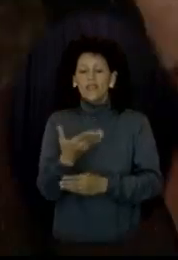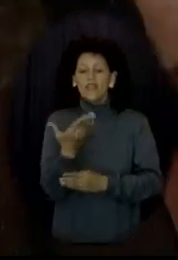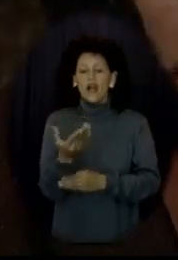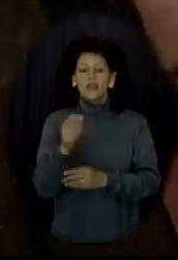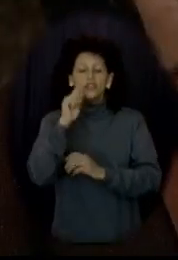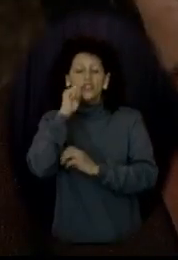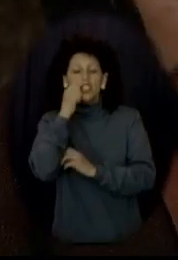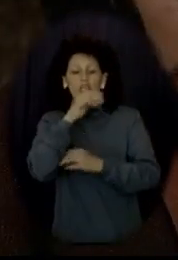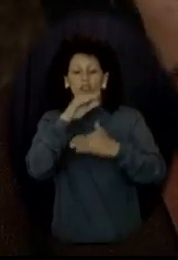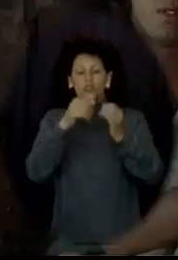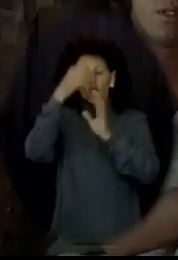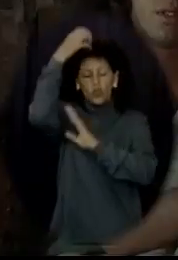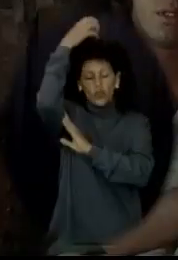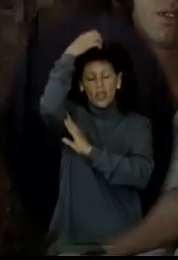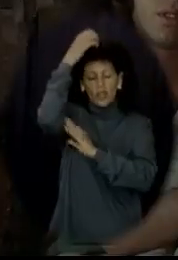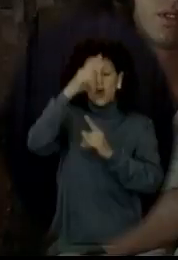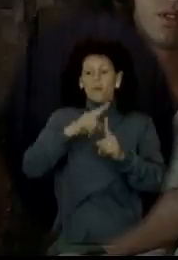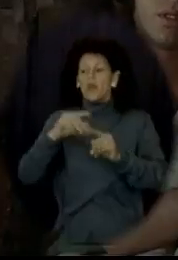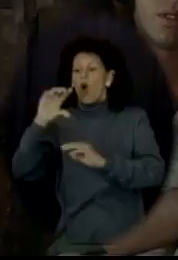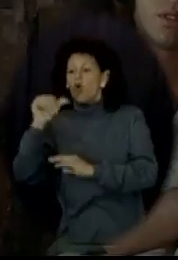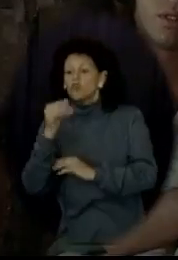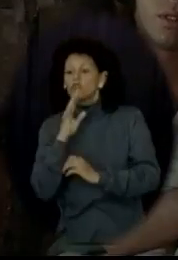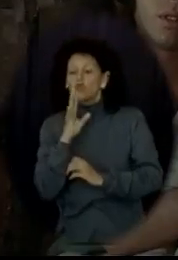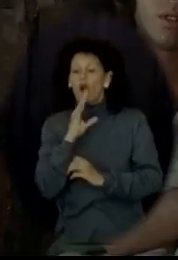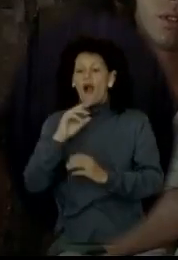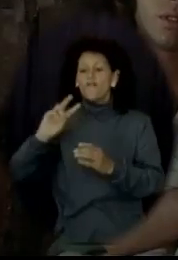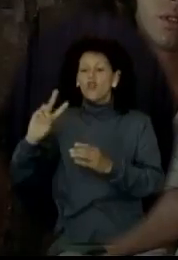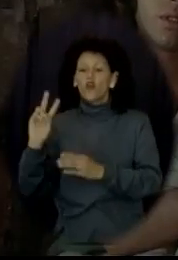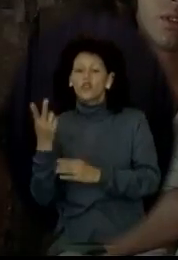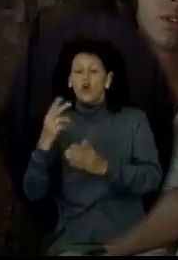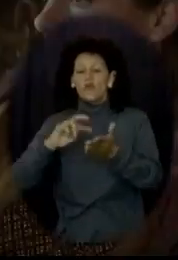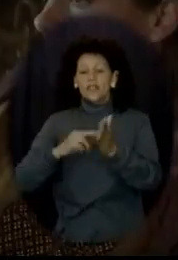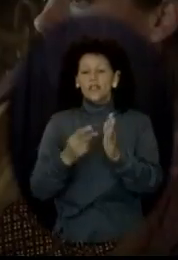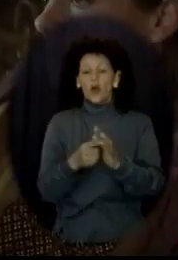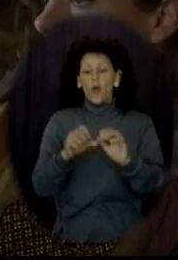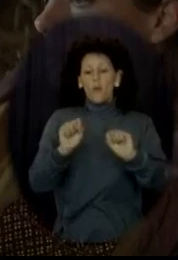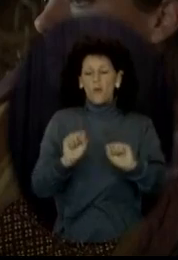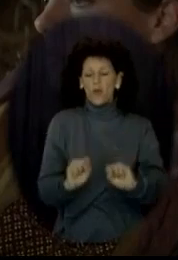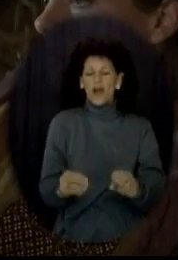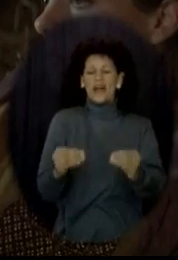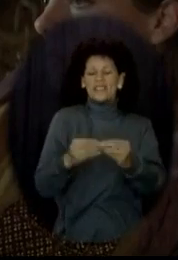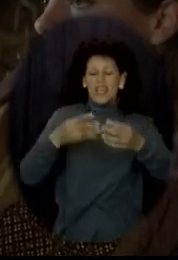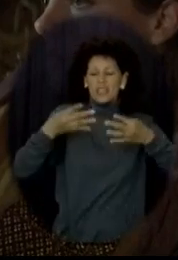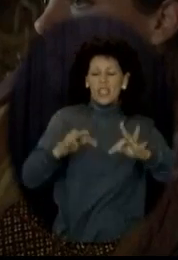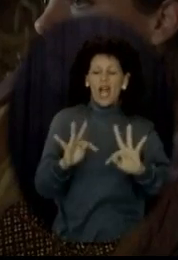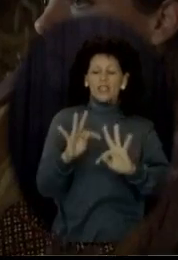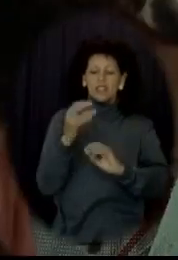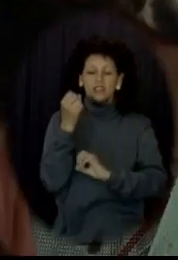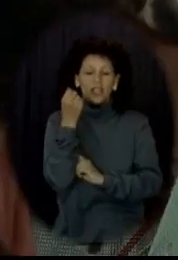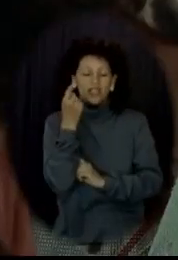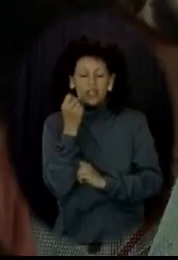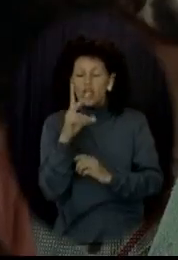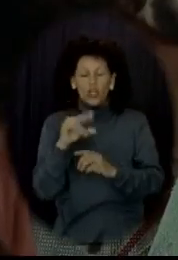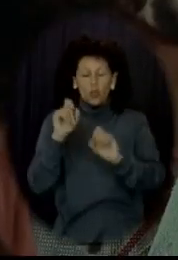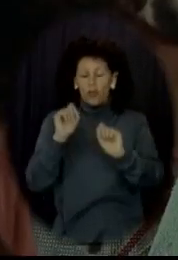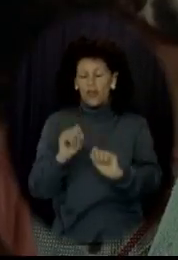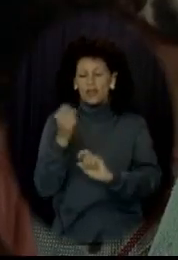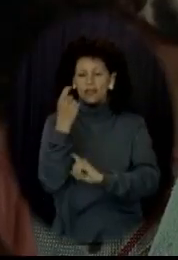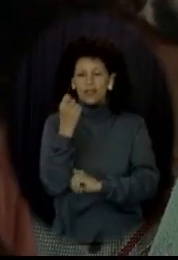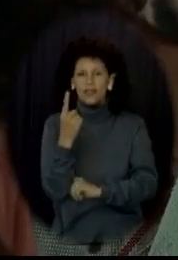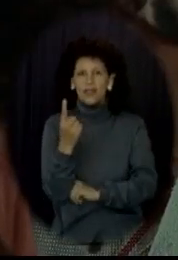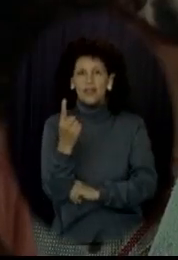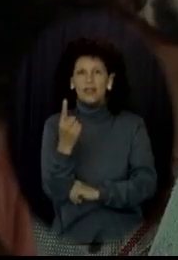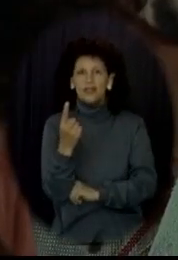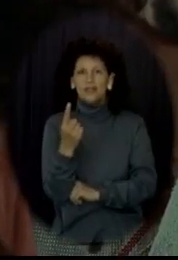secretos de su reino. Pero a los otros les habló en parábolas para que viendo no vean y por más que oigan no